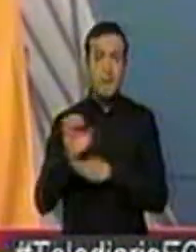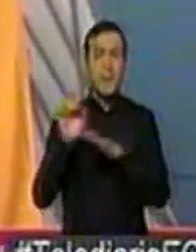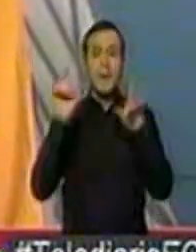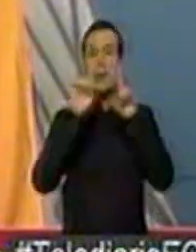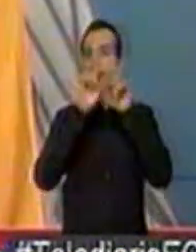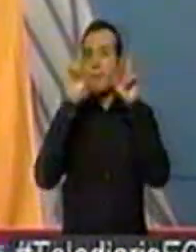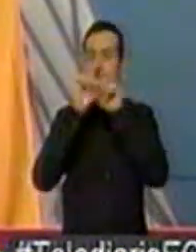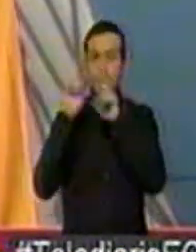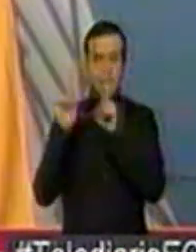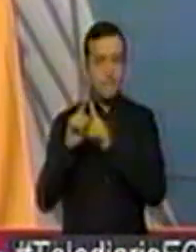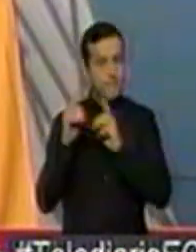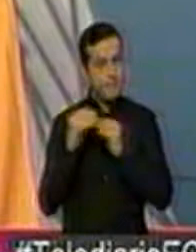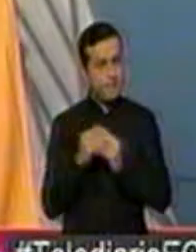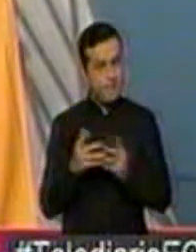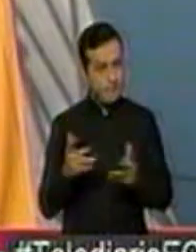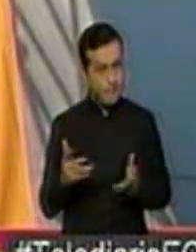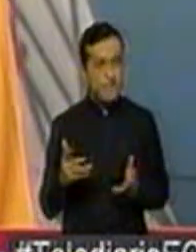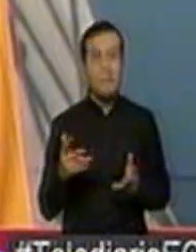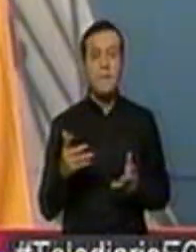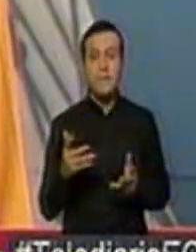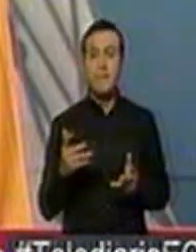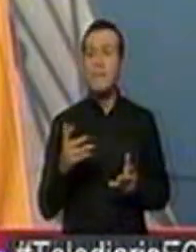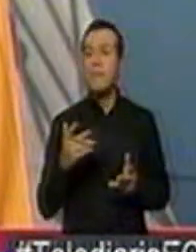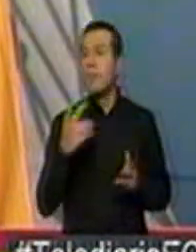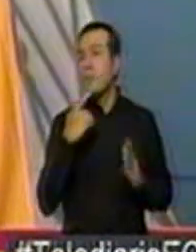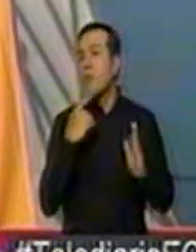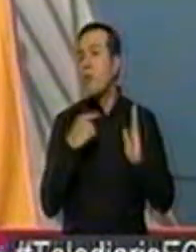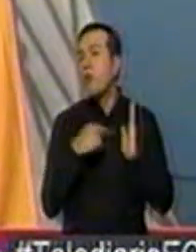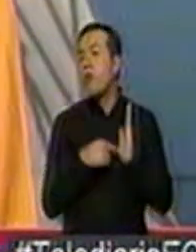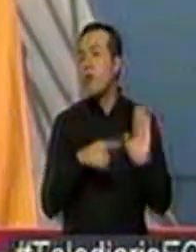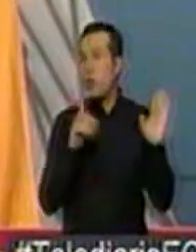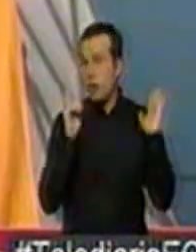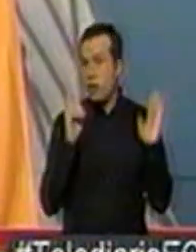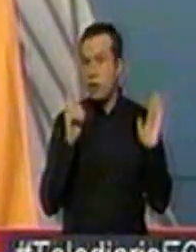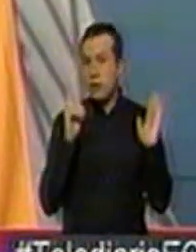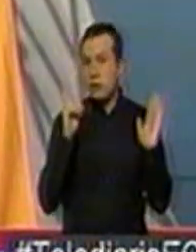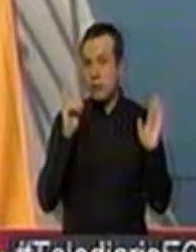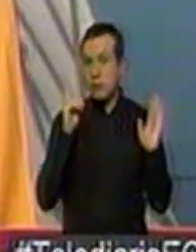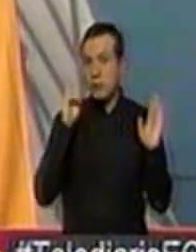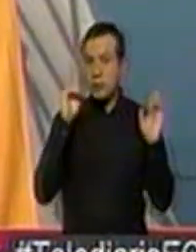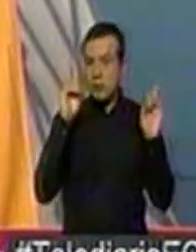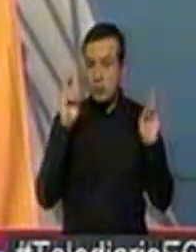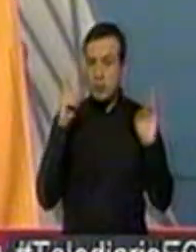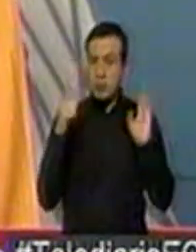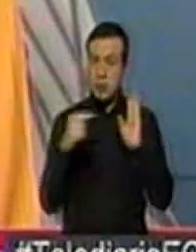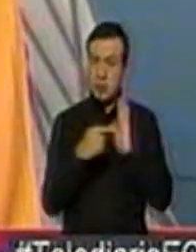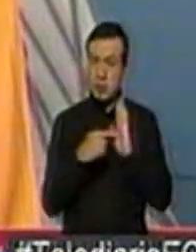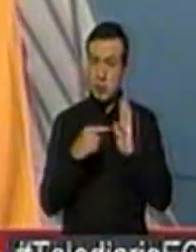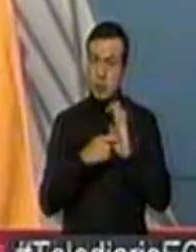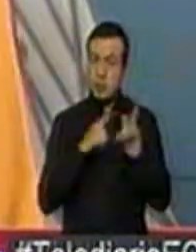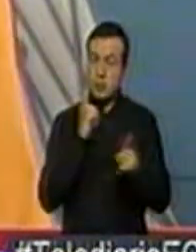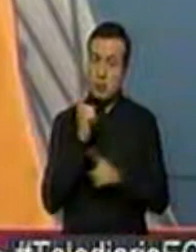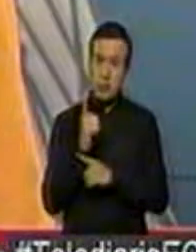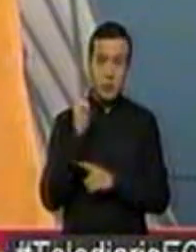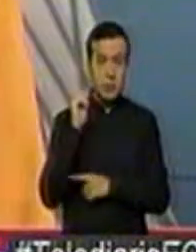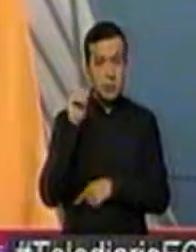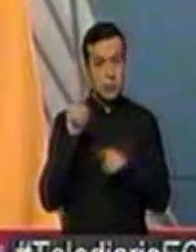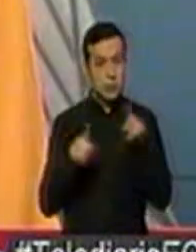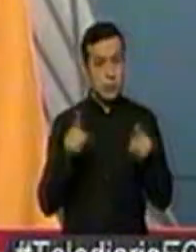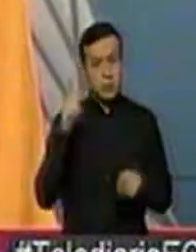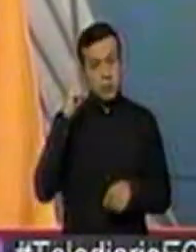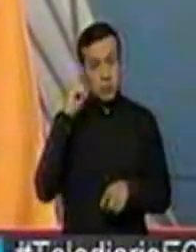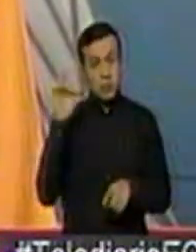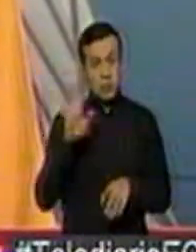cómo evitar por ejemplo el que puedan darse fallos en el tema tributario que también sin duda en nuestro